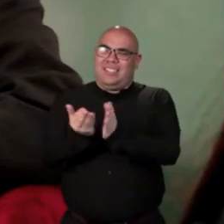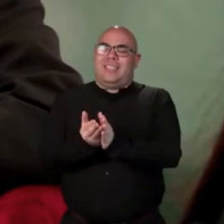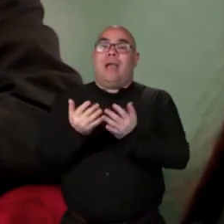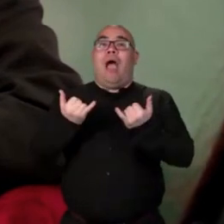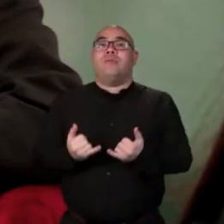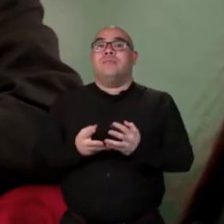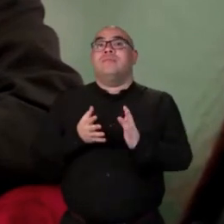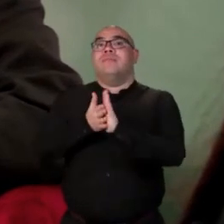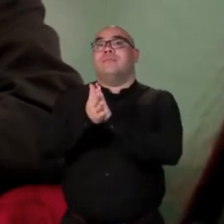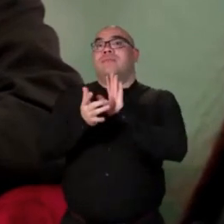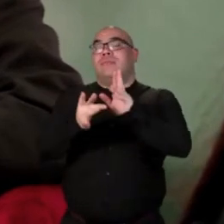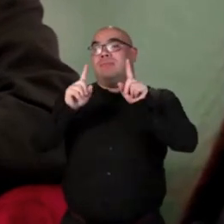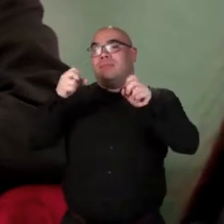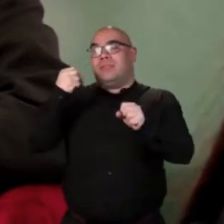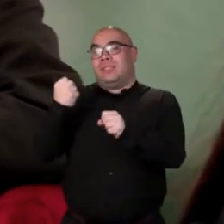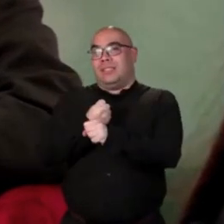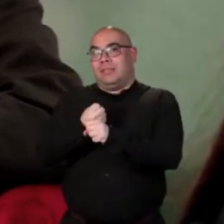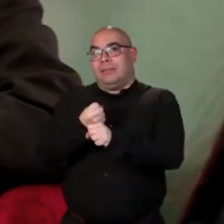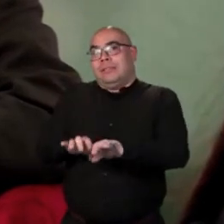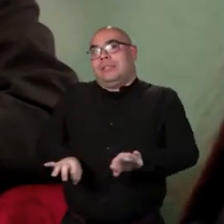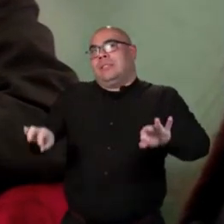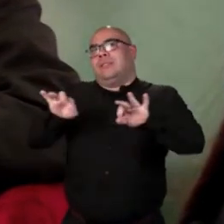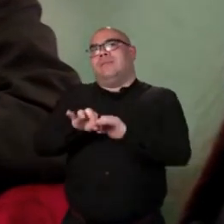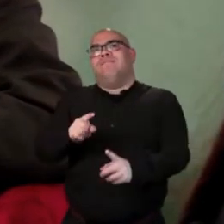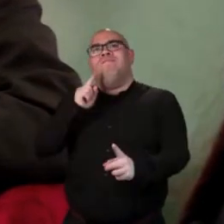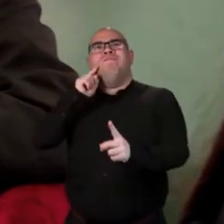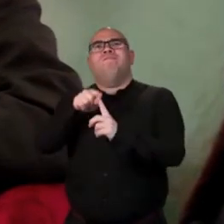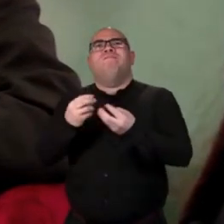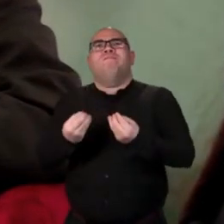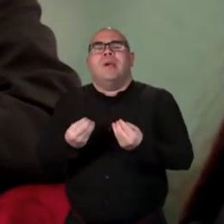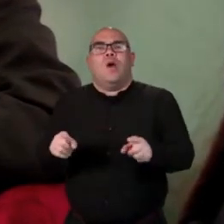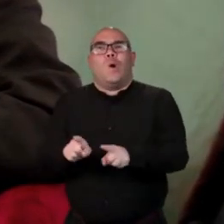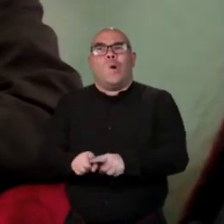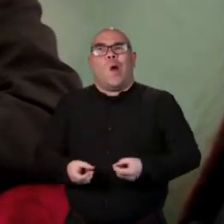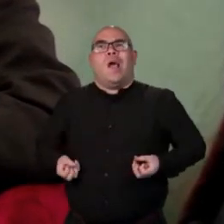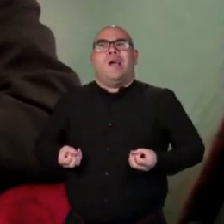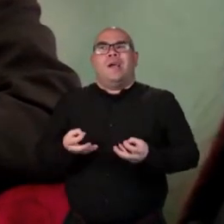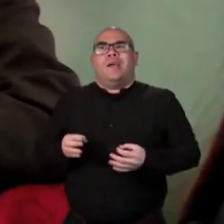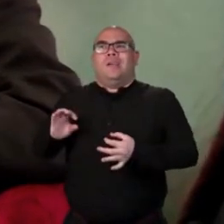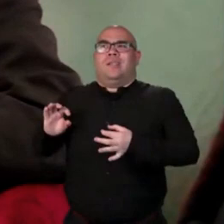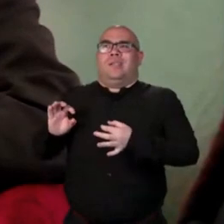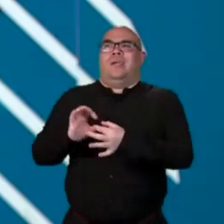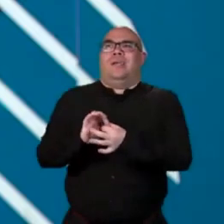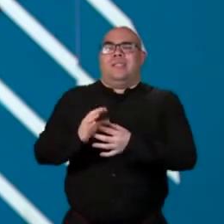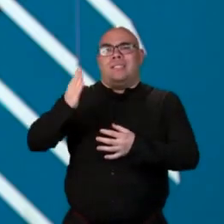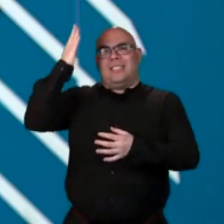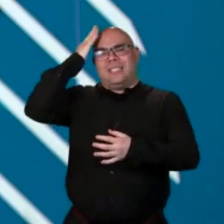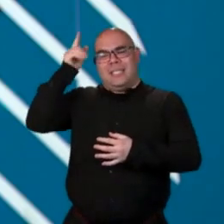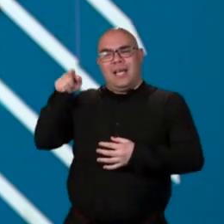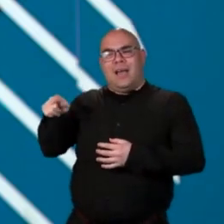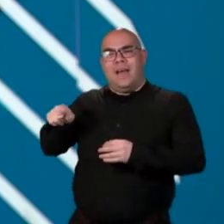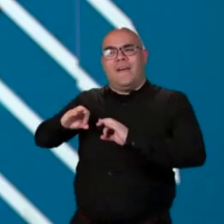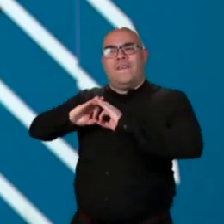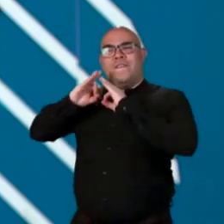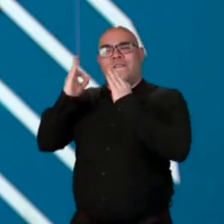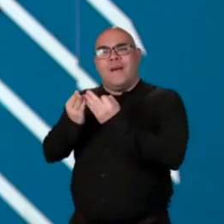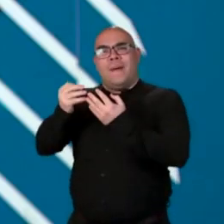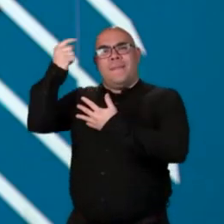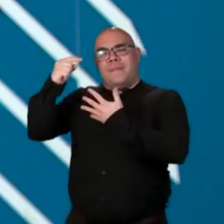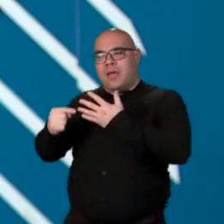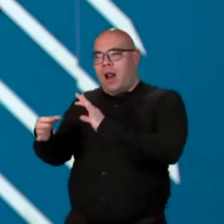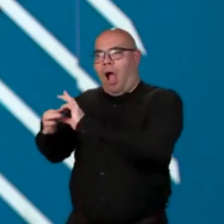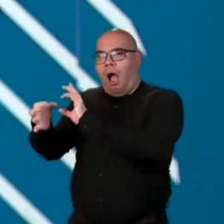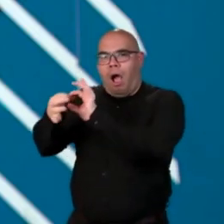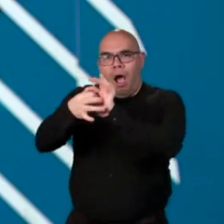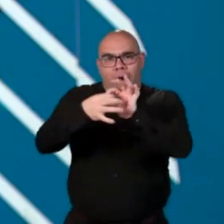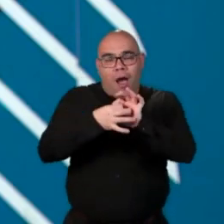muy importante para que ese acompañamiento pueda hacerse en llave con las familias. Esto nos propone un reto